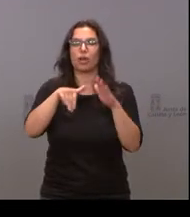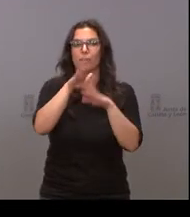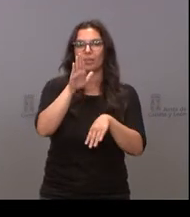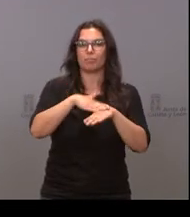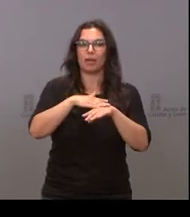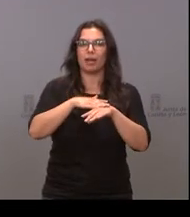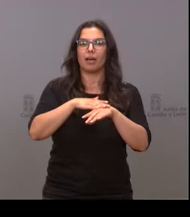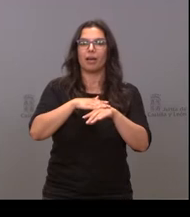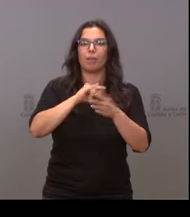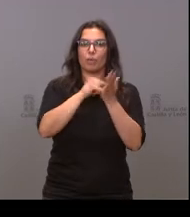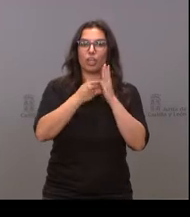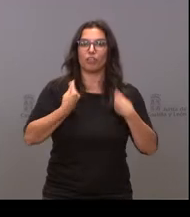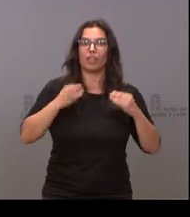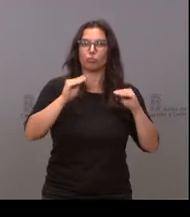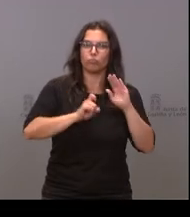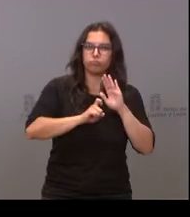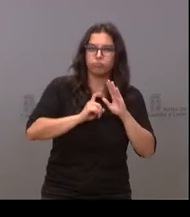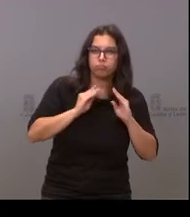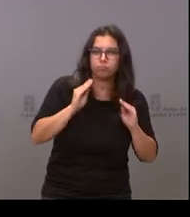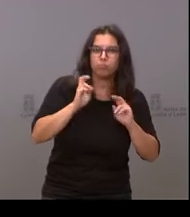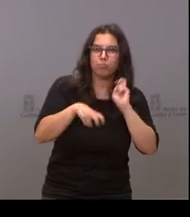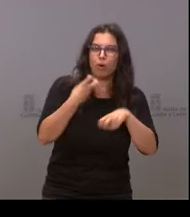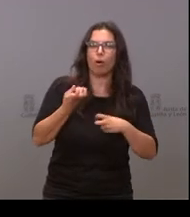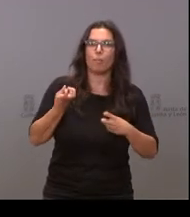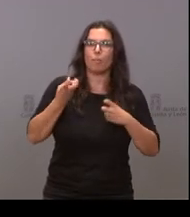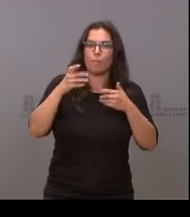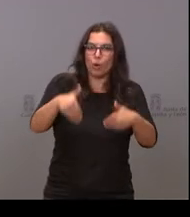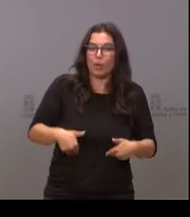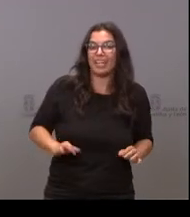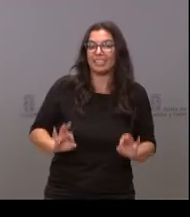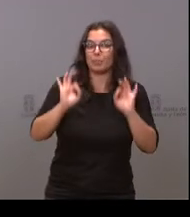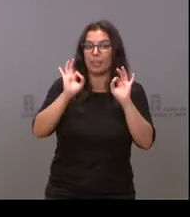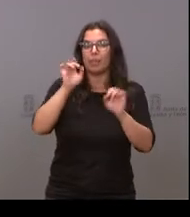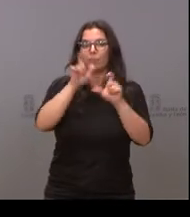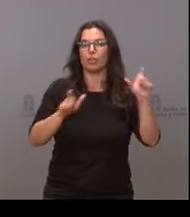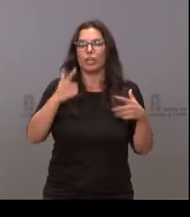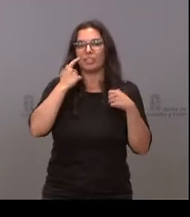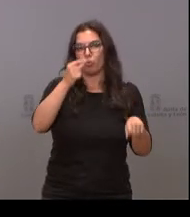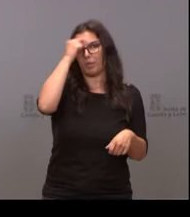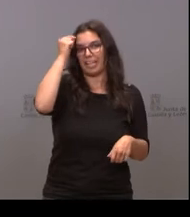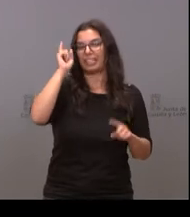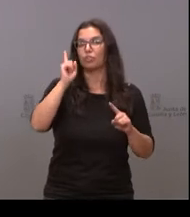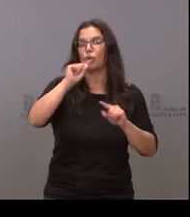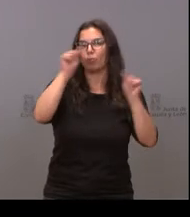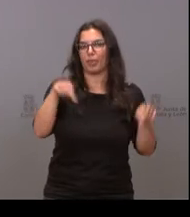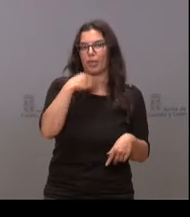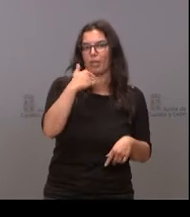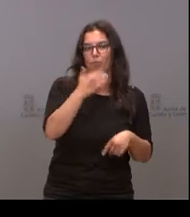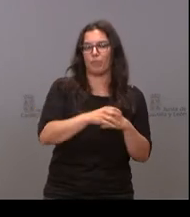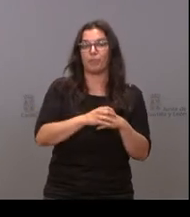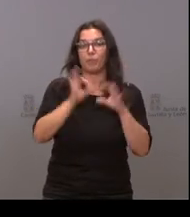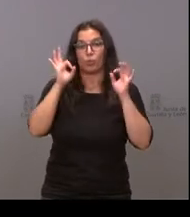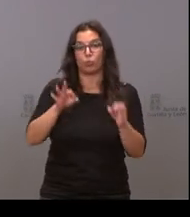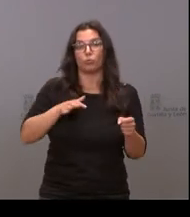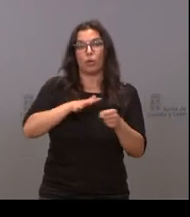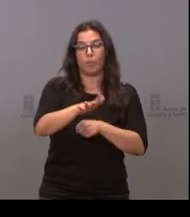recuperación de sus proyectos de vida especialmente en el ámbito de las personas con problemas de salud mental precisamente en este ámbito de